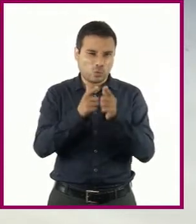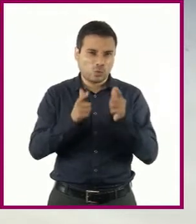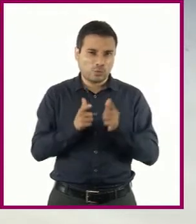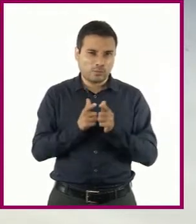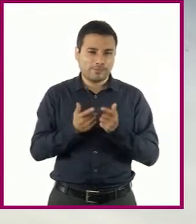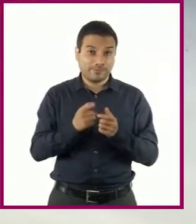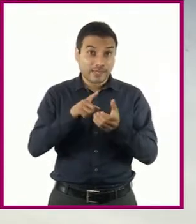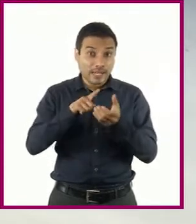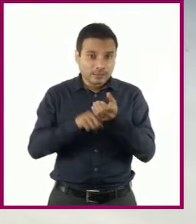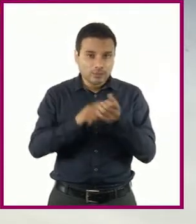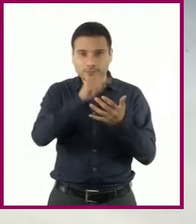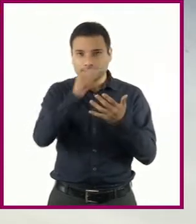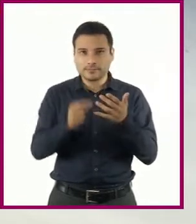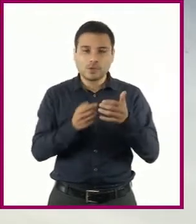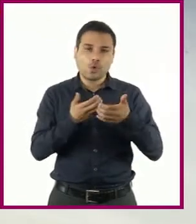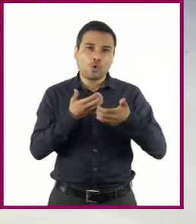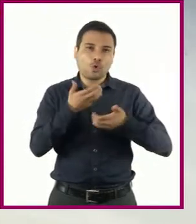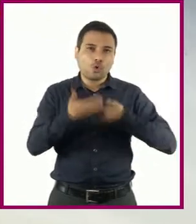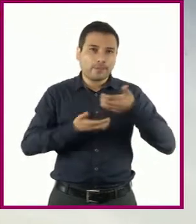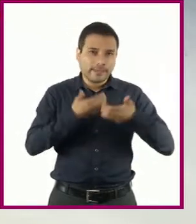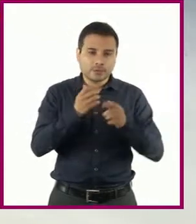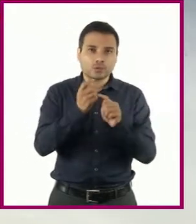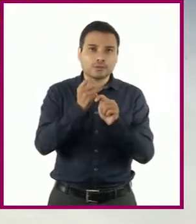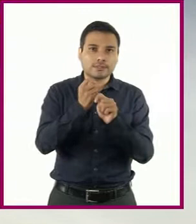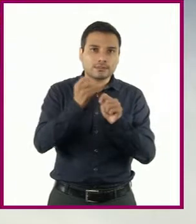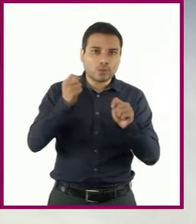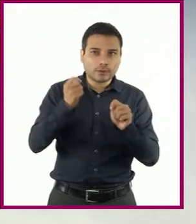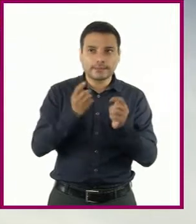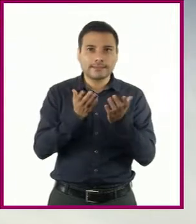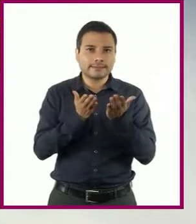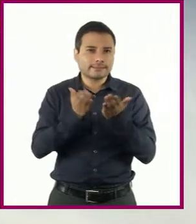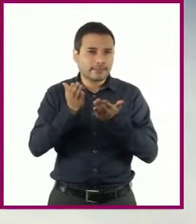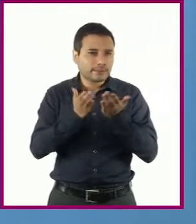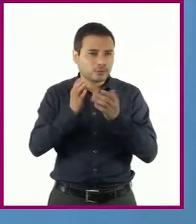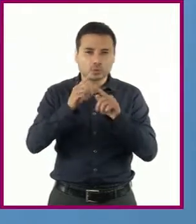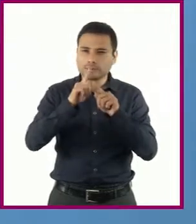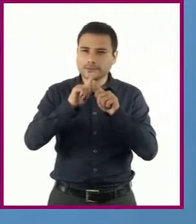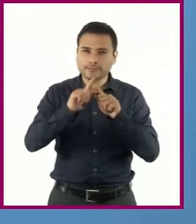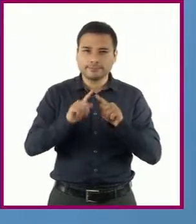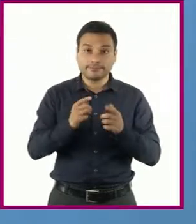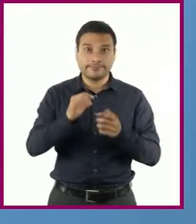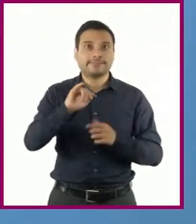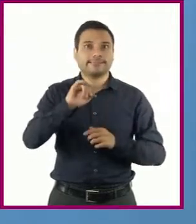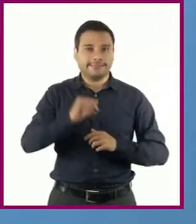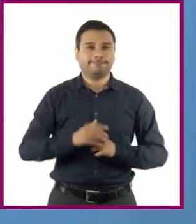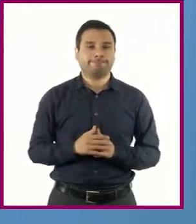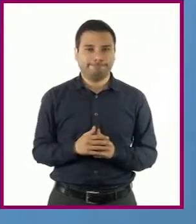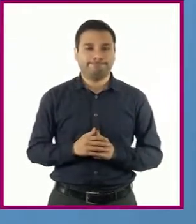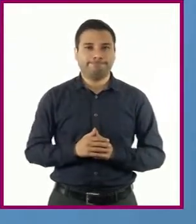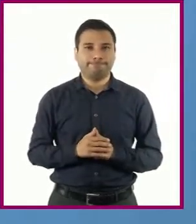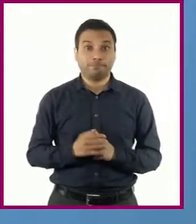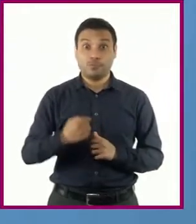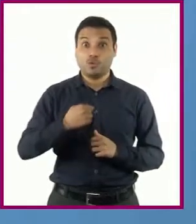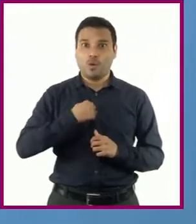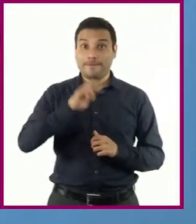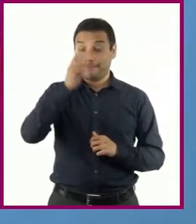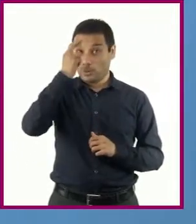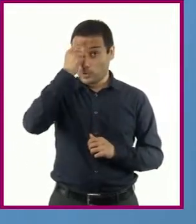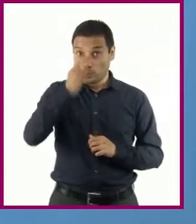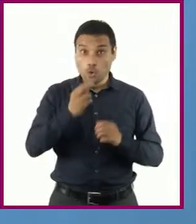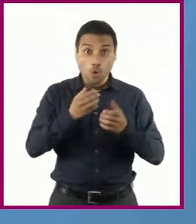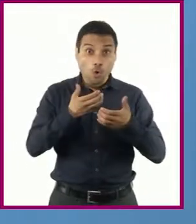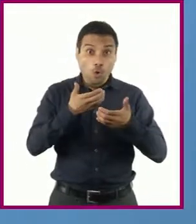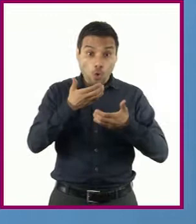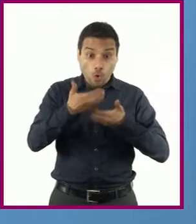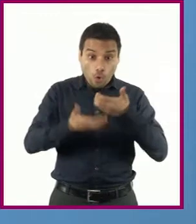de él están el comercio, el transporte y los servicios. Sí, claro. Recuerdo que el comercio es